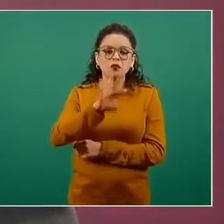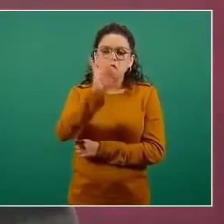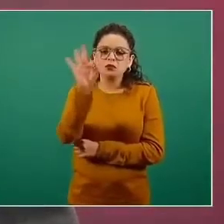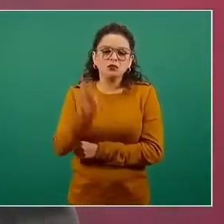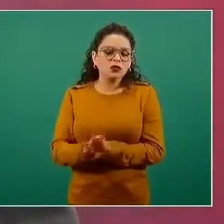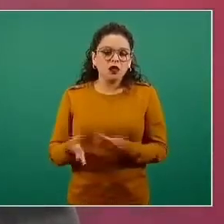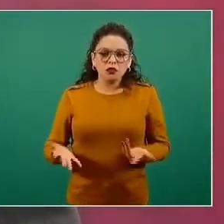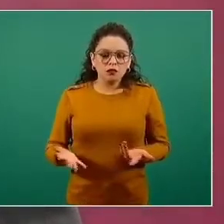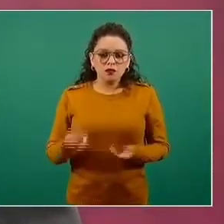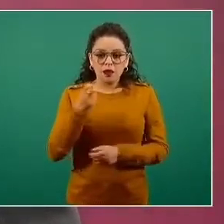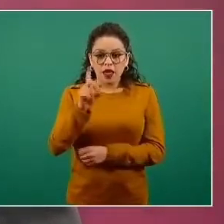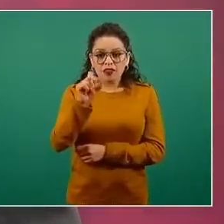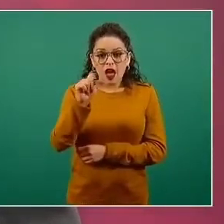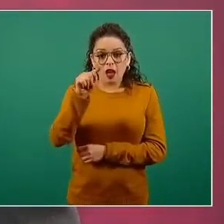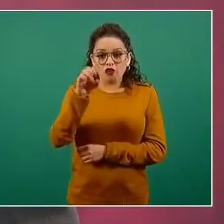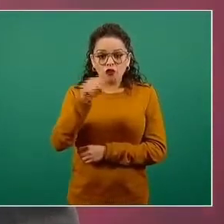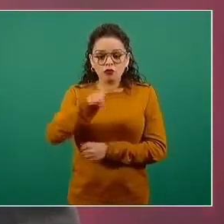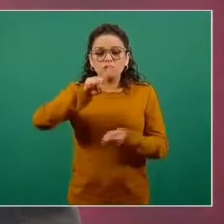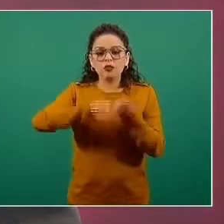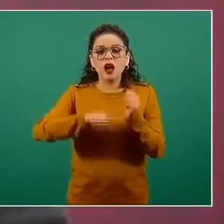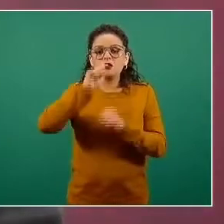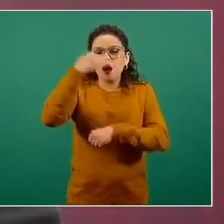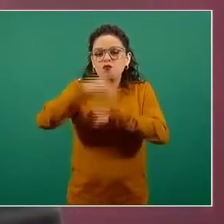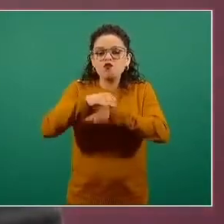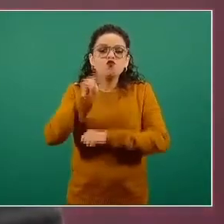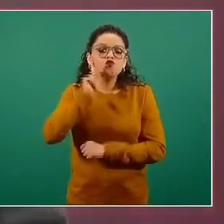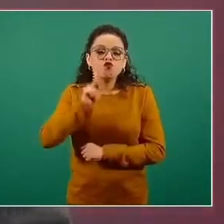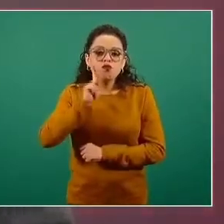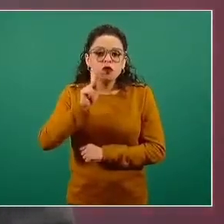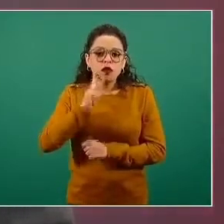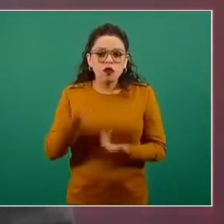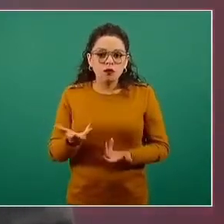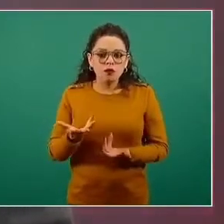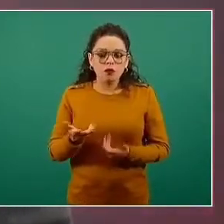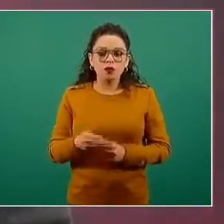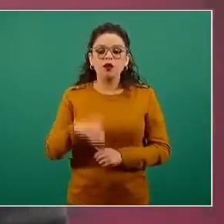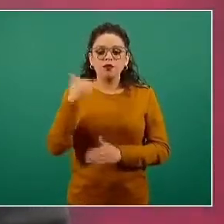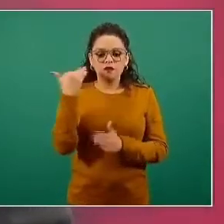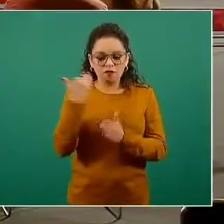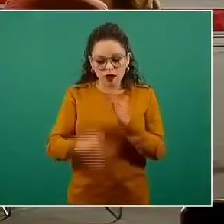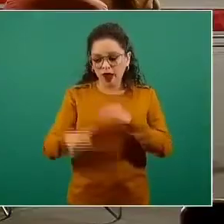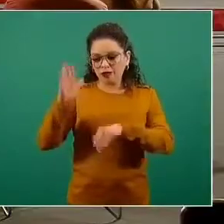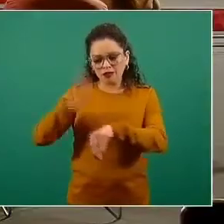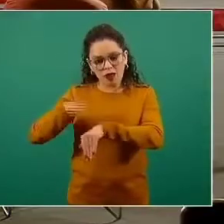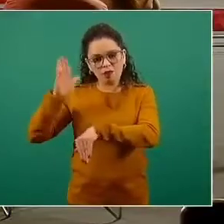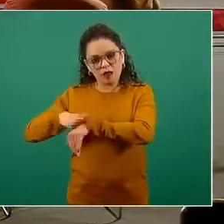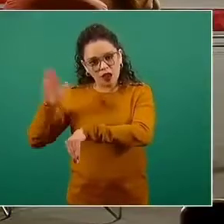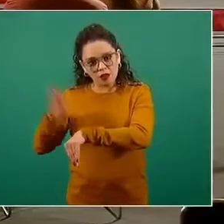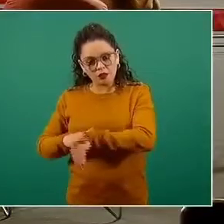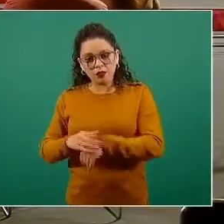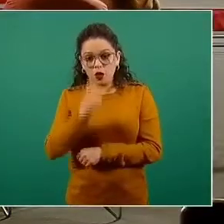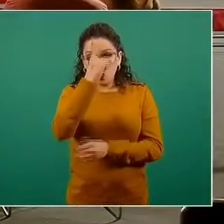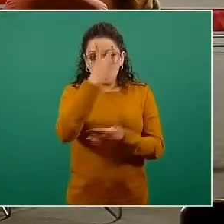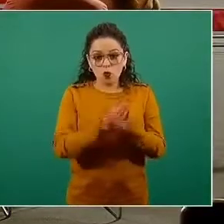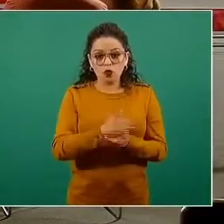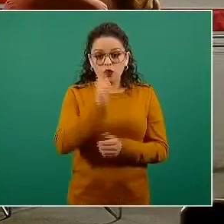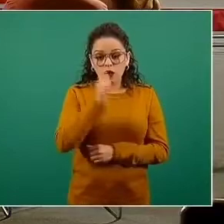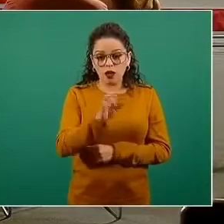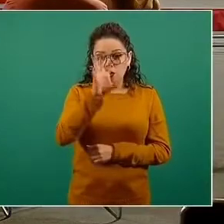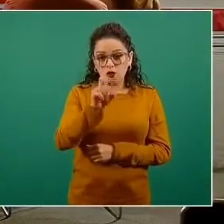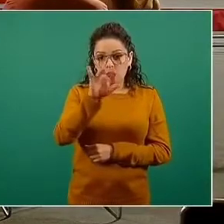los datos son todavía preliminares, son muy pocos eventos. Hubo un caso de COVID-19 en los